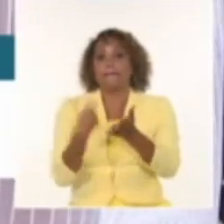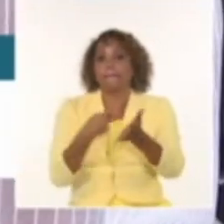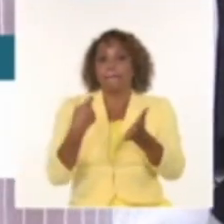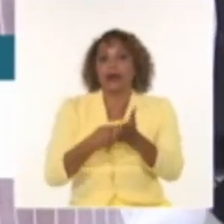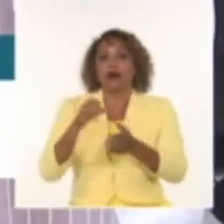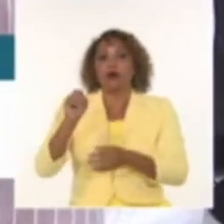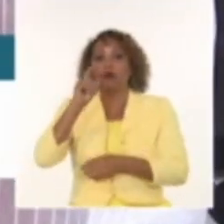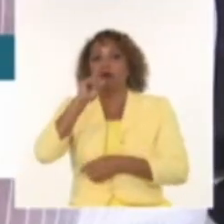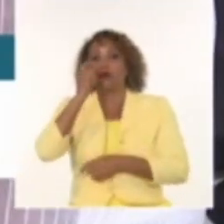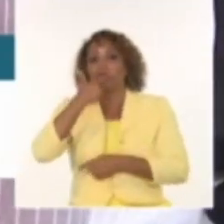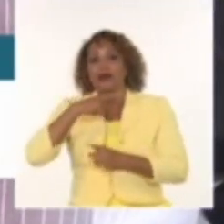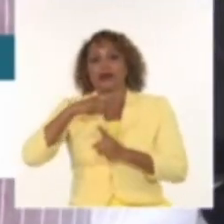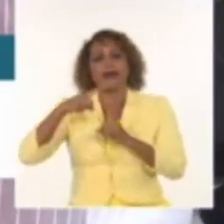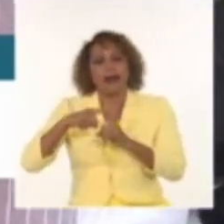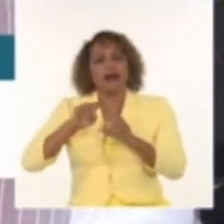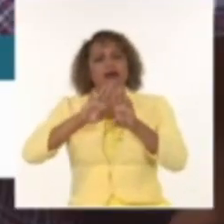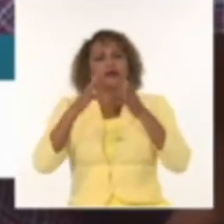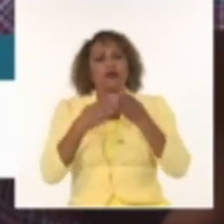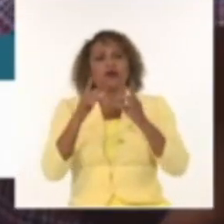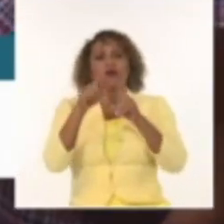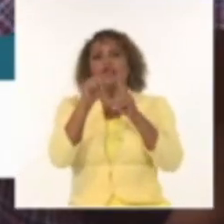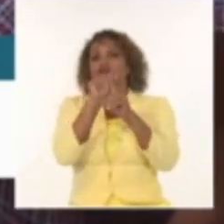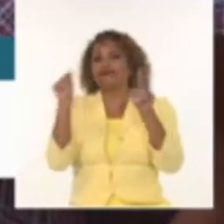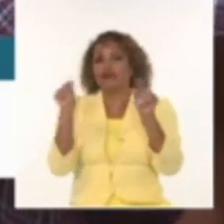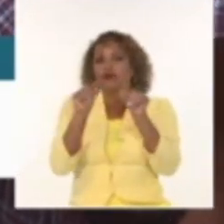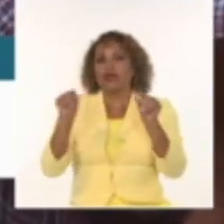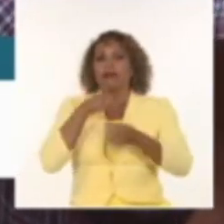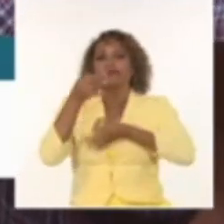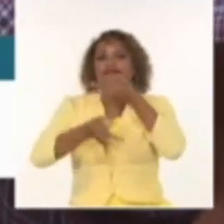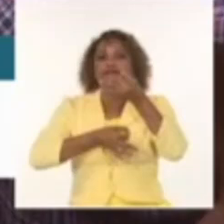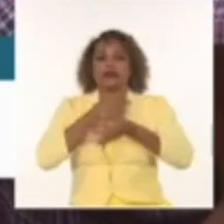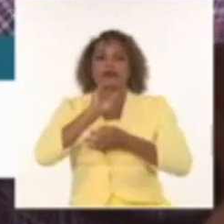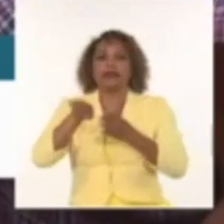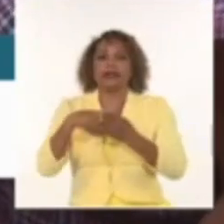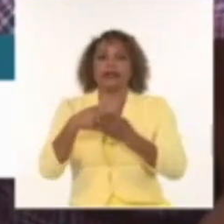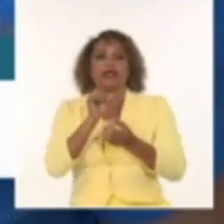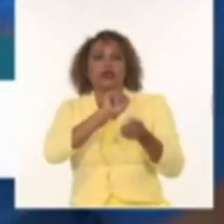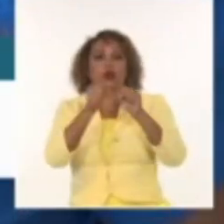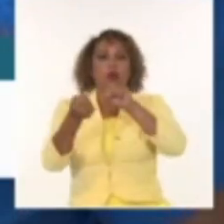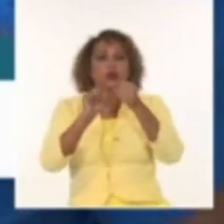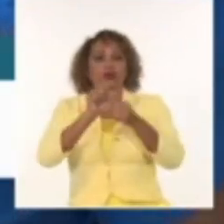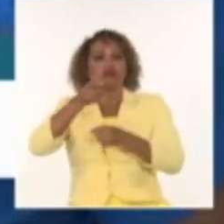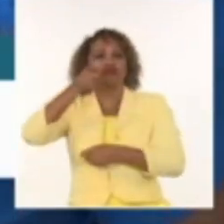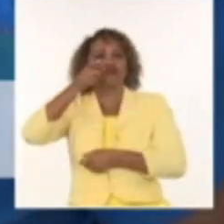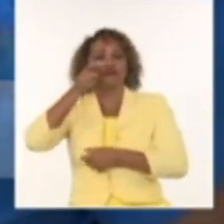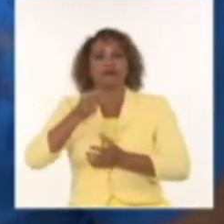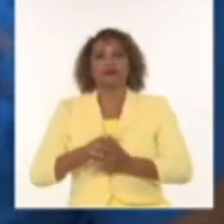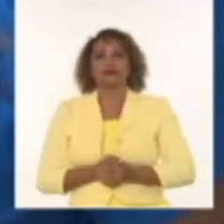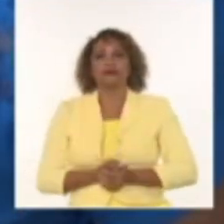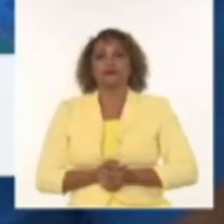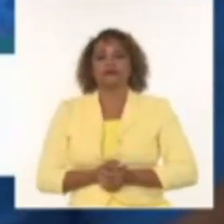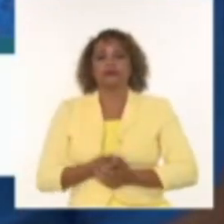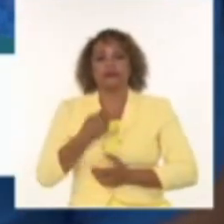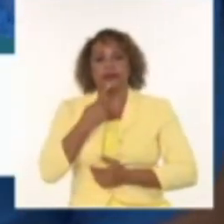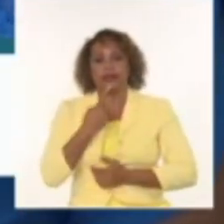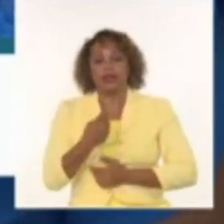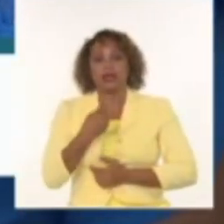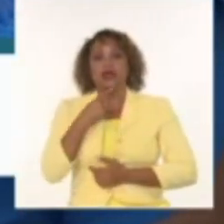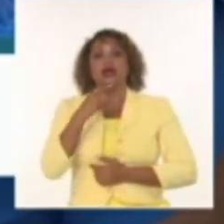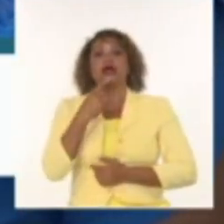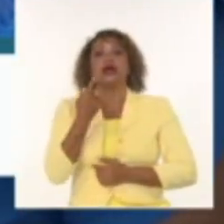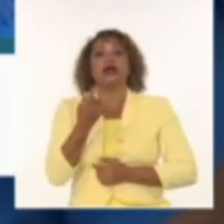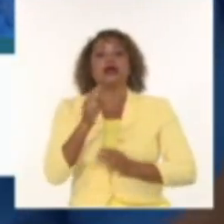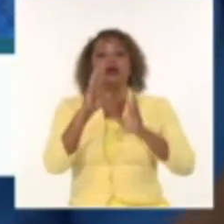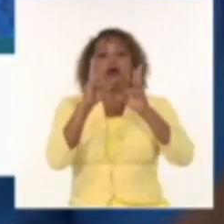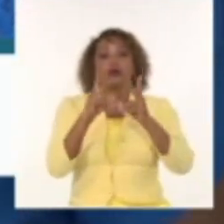fueron algunos de los temas que centraron la atención en esta jornada de control fiscal. Tenemos un importante número de contraventores